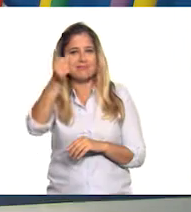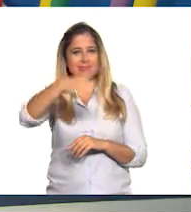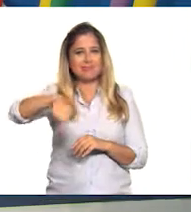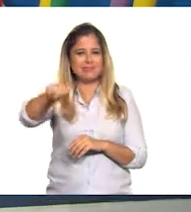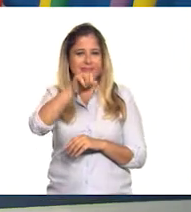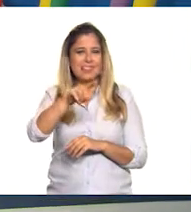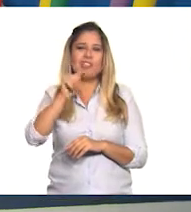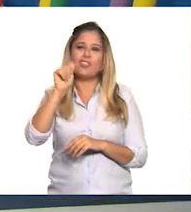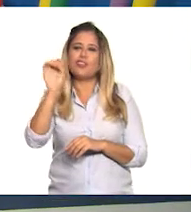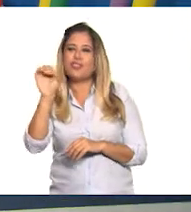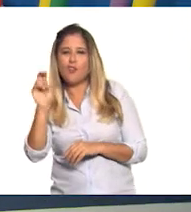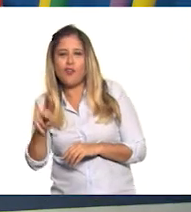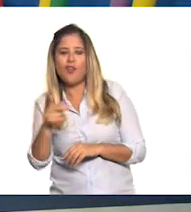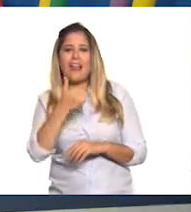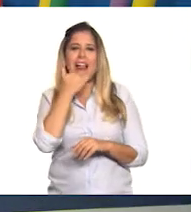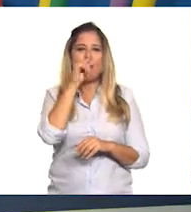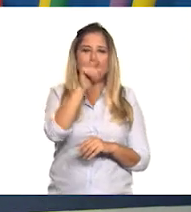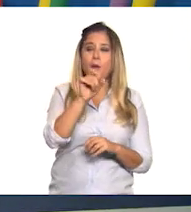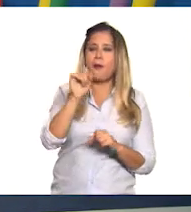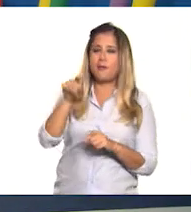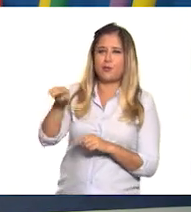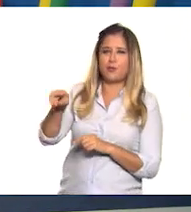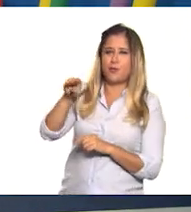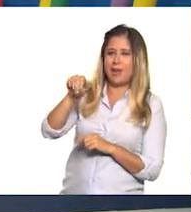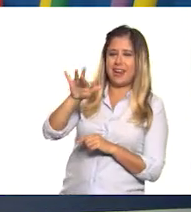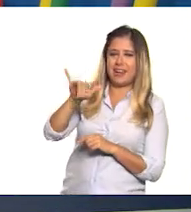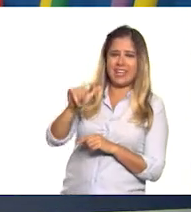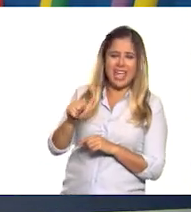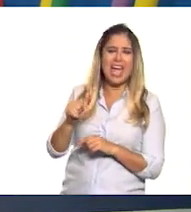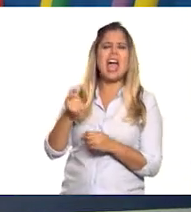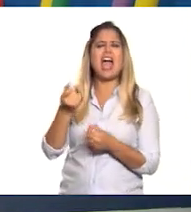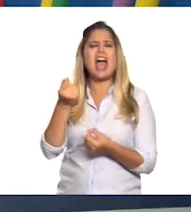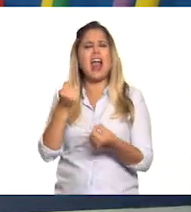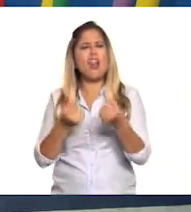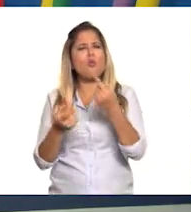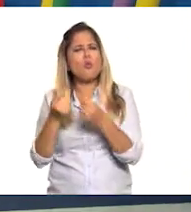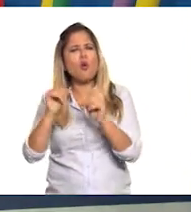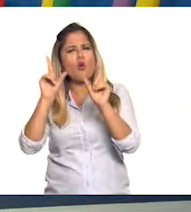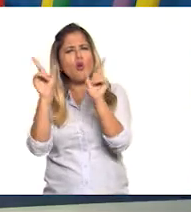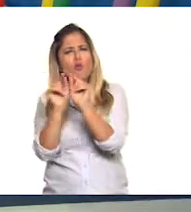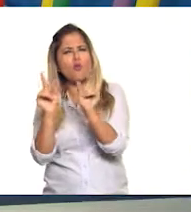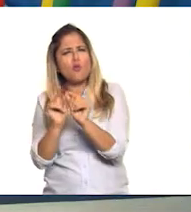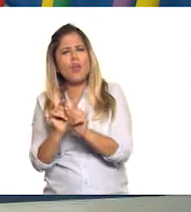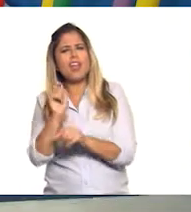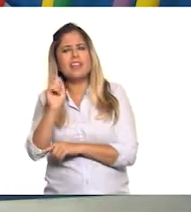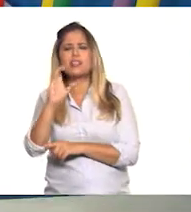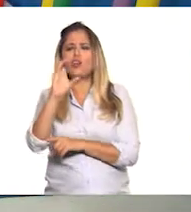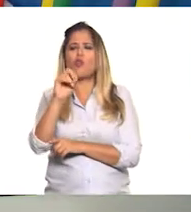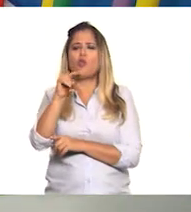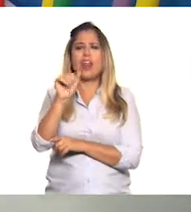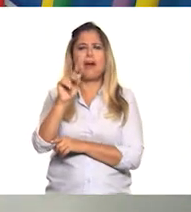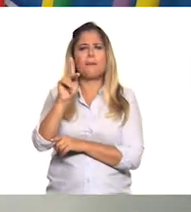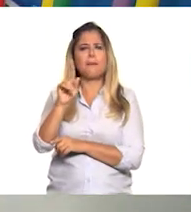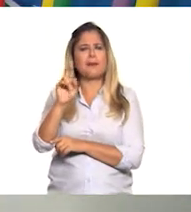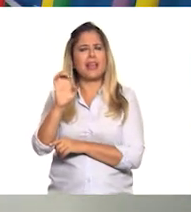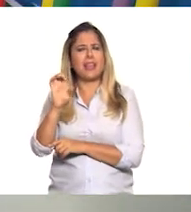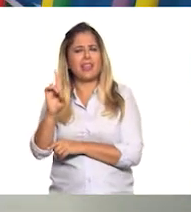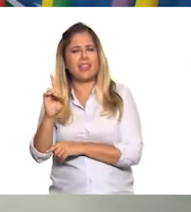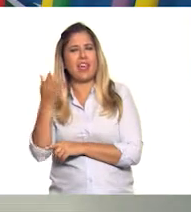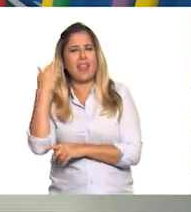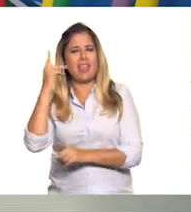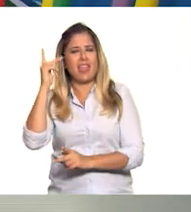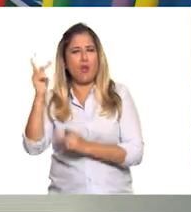casa, con TON y contigo, lógicamente, María, por favor, algunas conclusiones de CONAPRED sobre la encuesta ENADIS